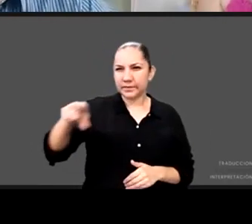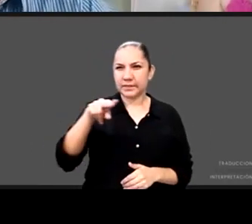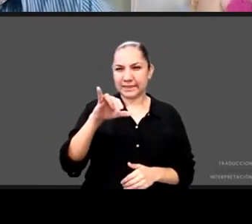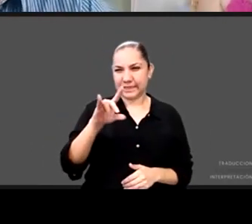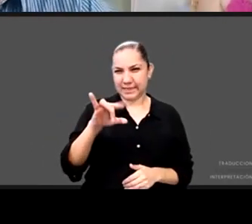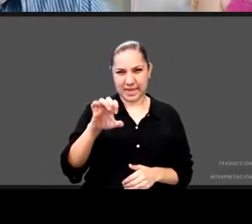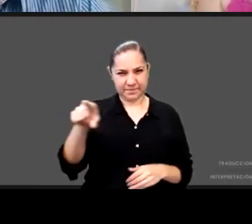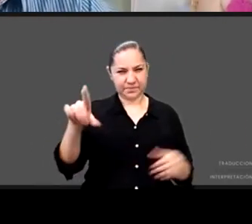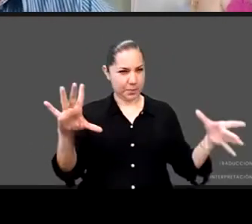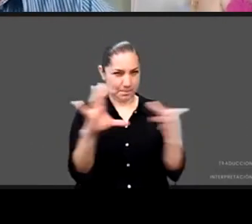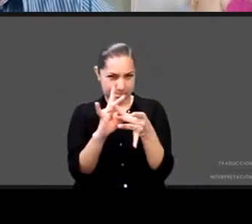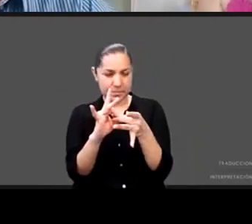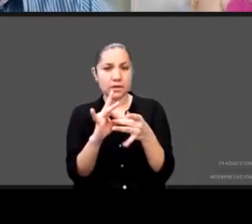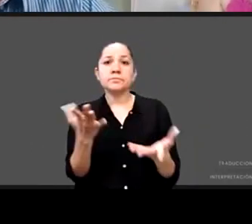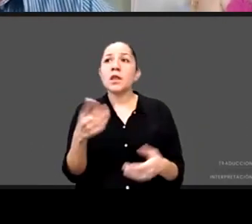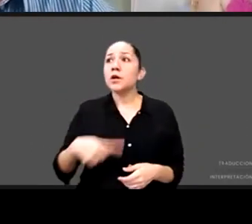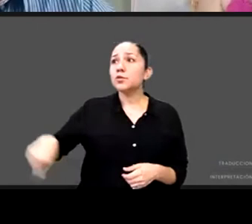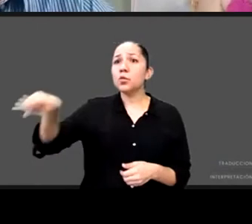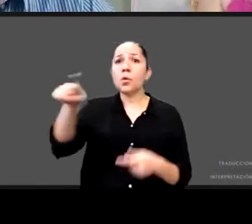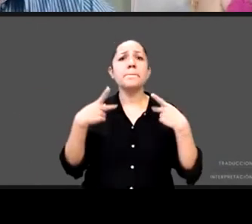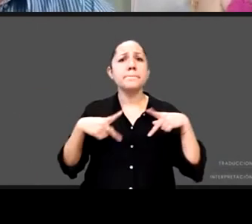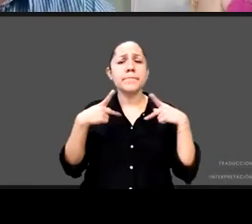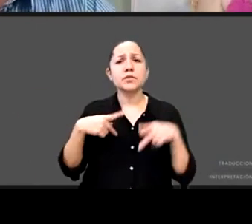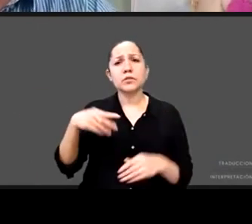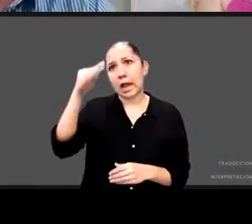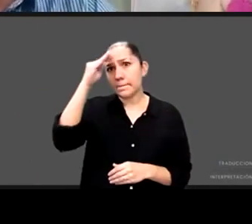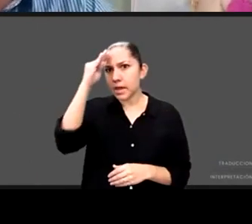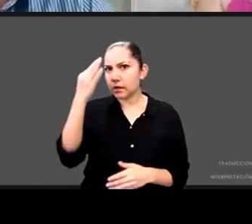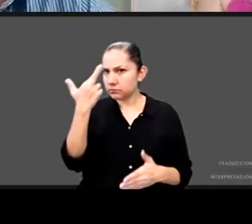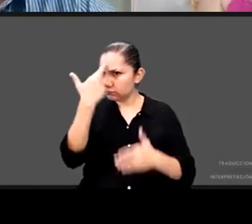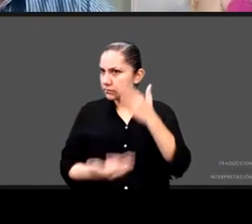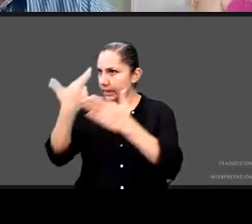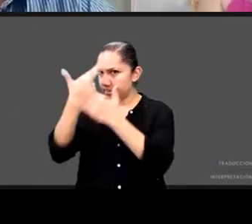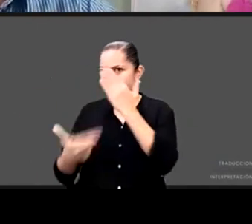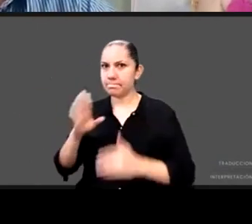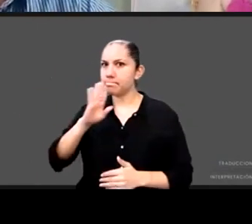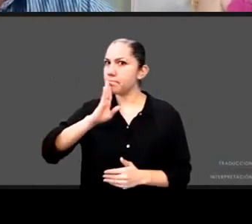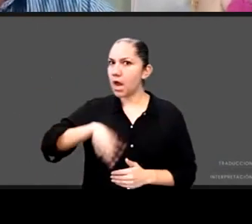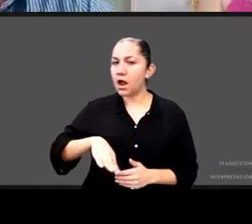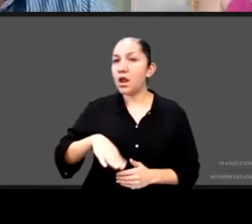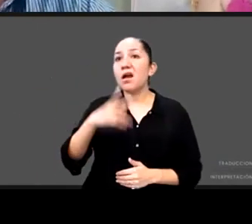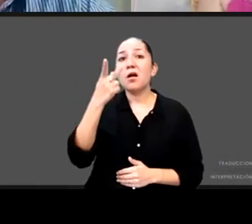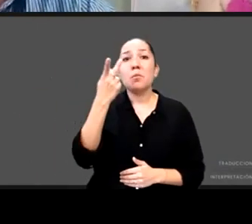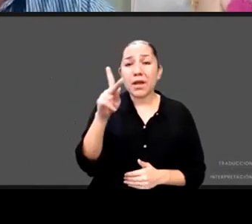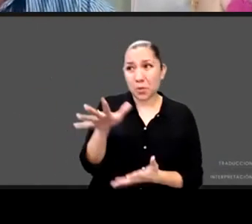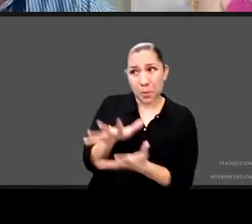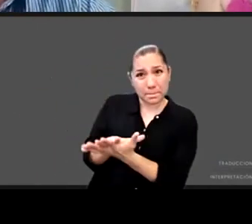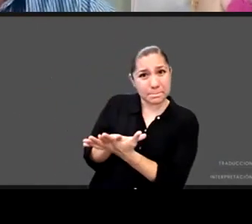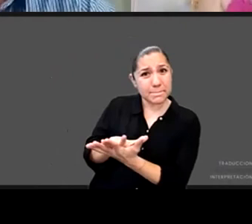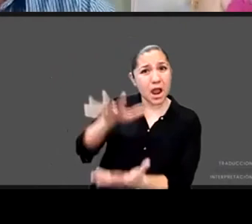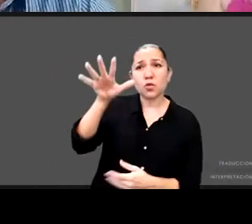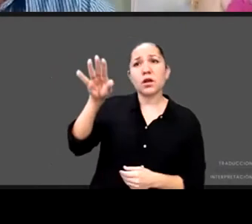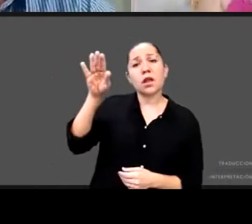creemos que la violencia está mal y tenemos que rechazarla es inmensamente mayor. Posiblemente no nos damos